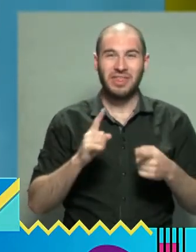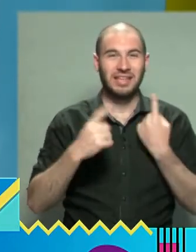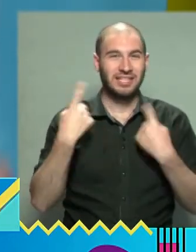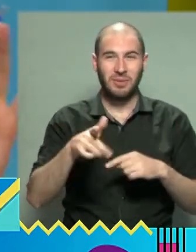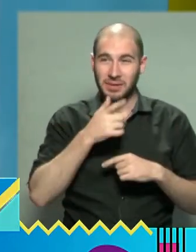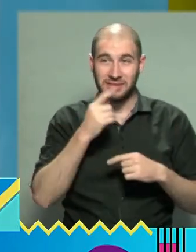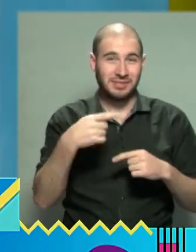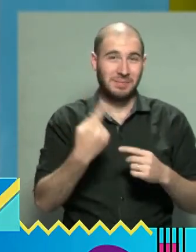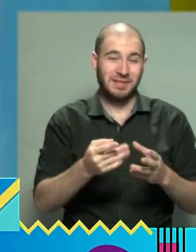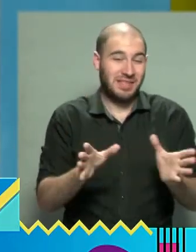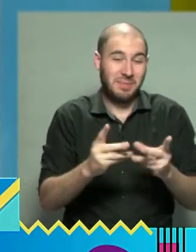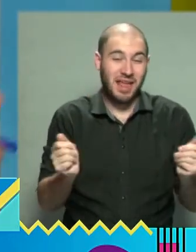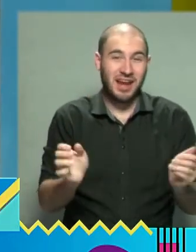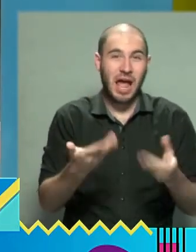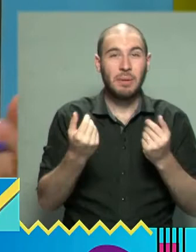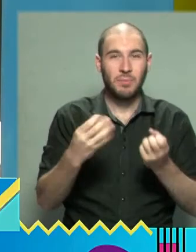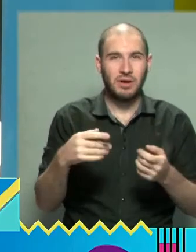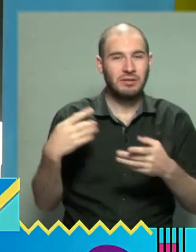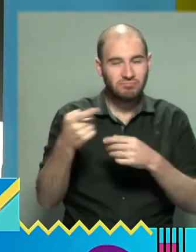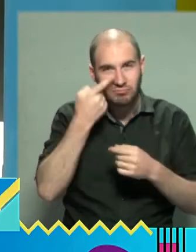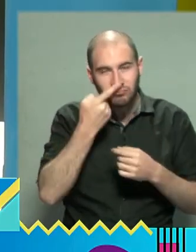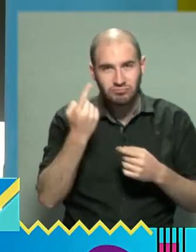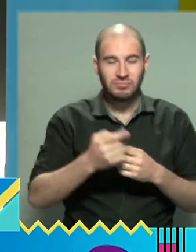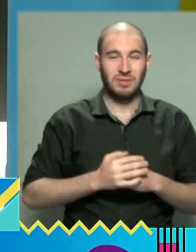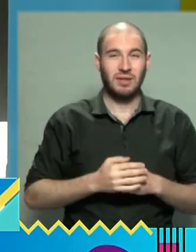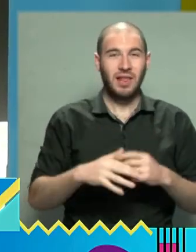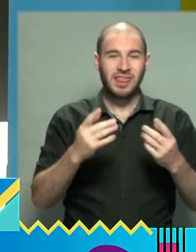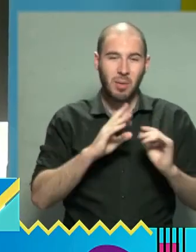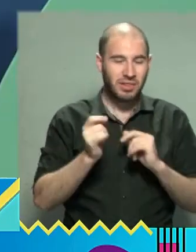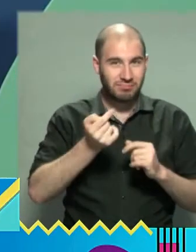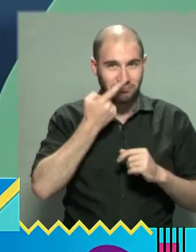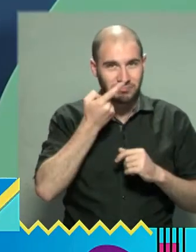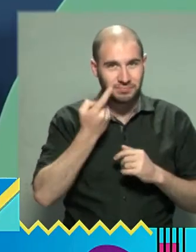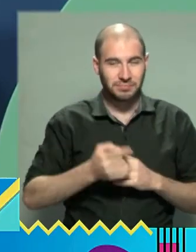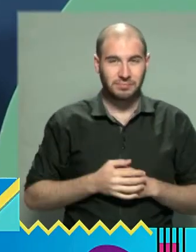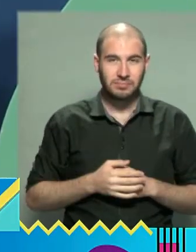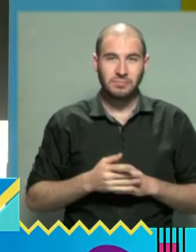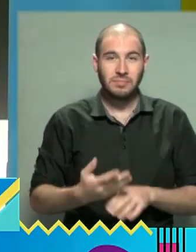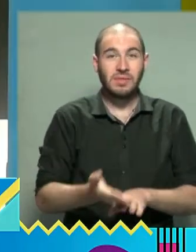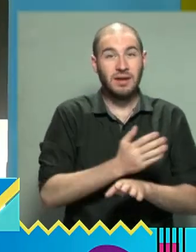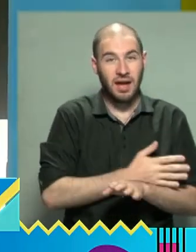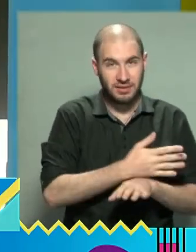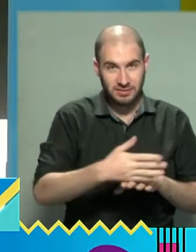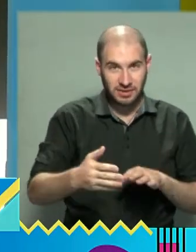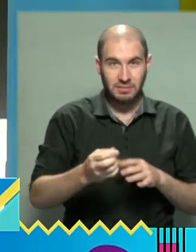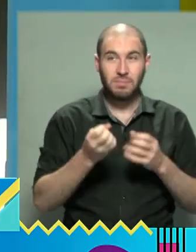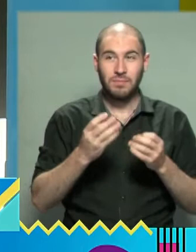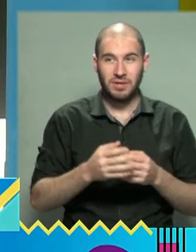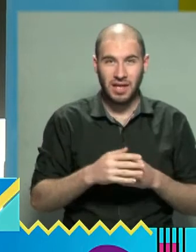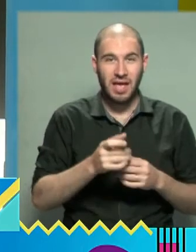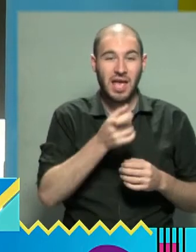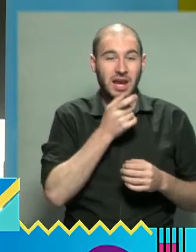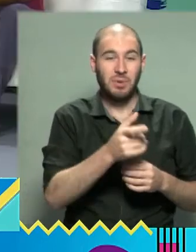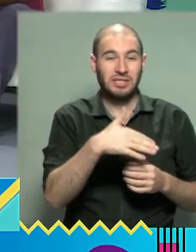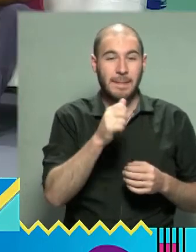que siempre se terminaba rápido porque estaban buenos e interesantes los debates. Antes de seguir acá, porque nos quedó la respuesta